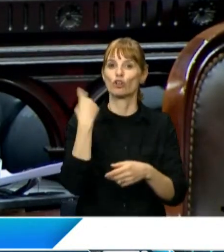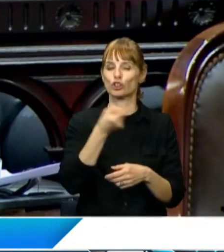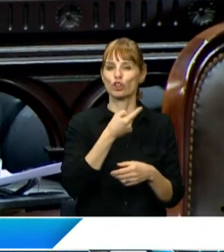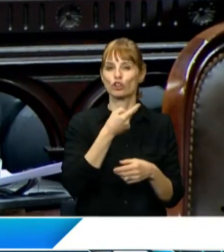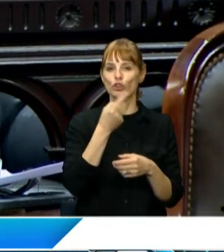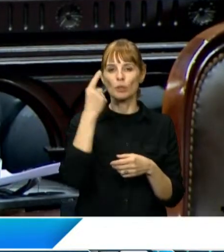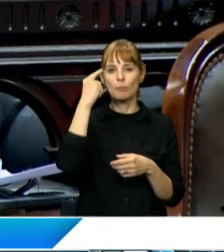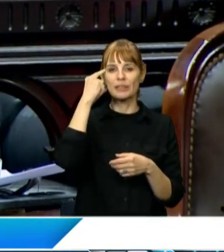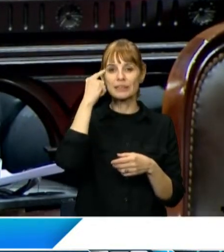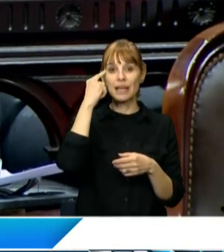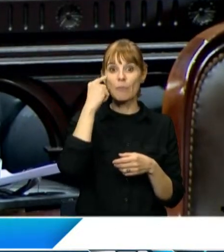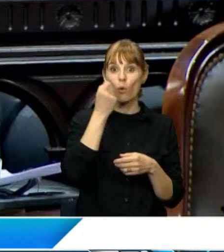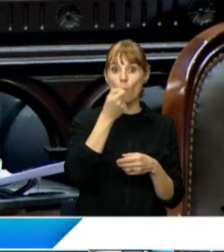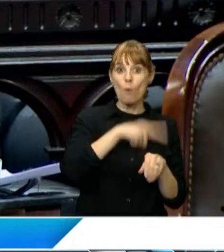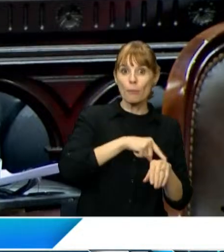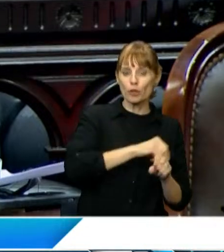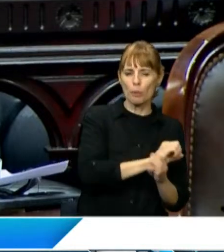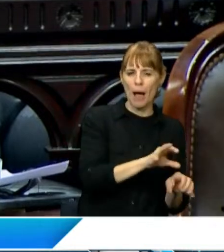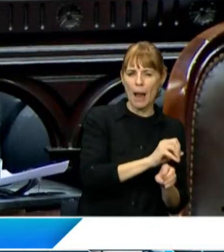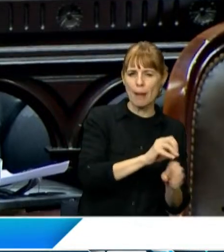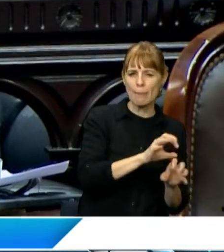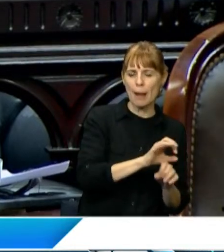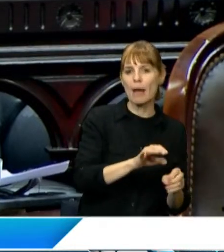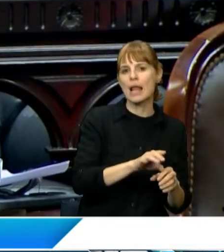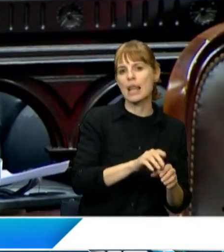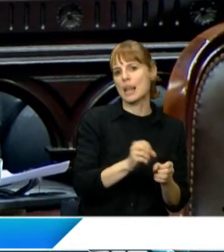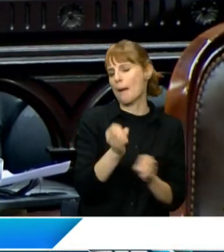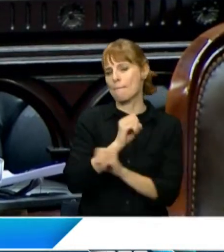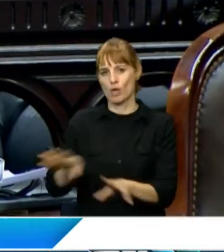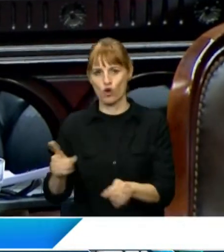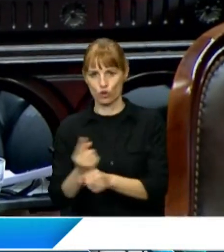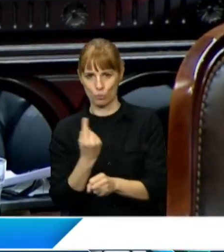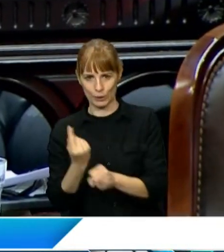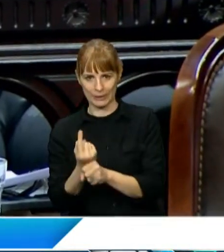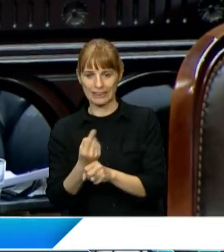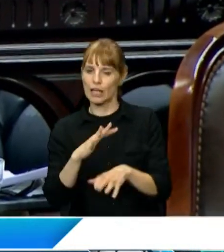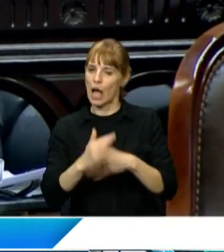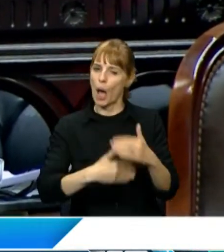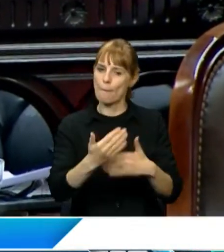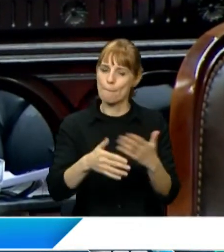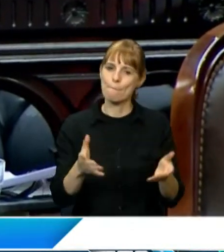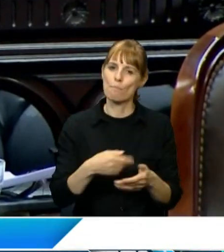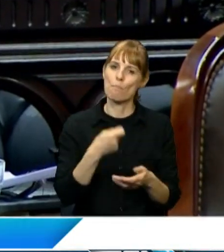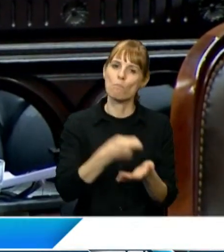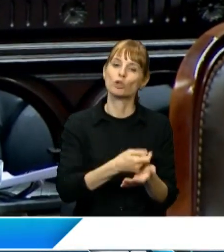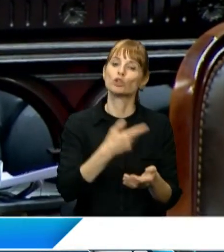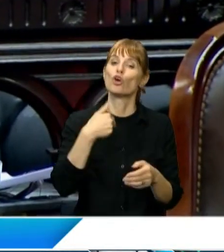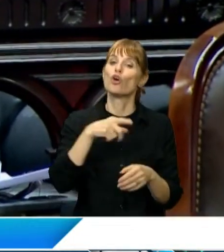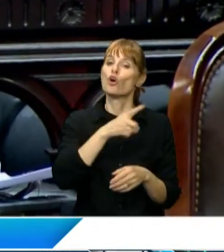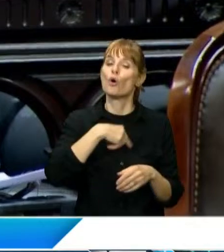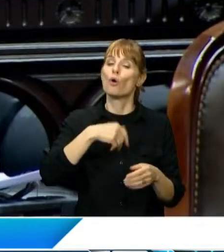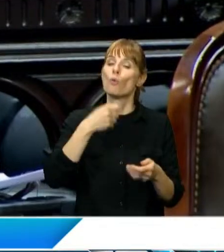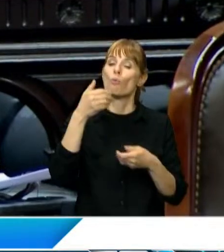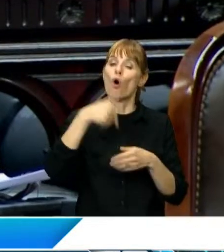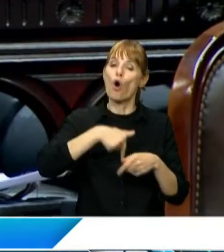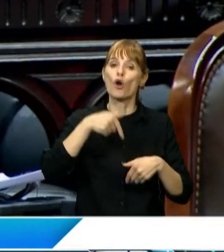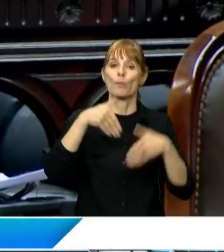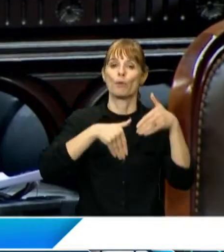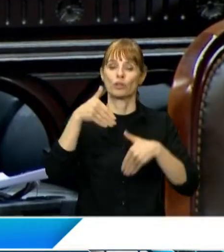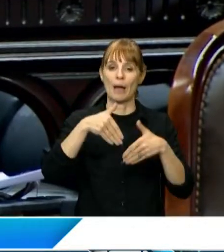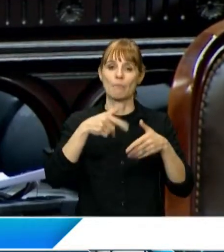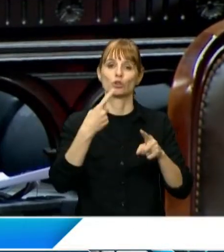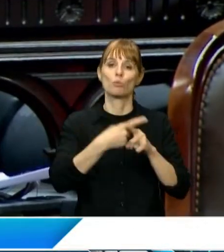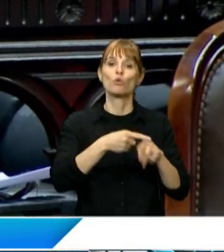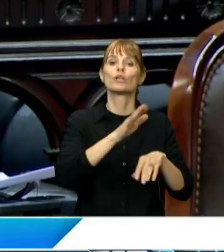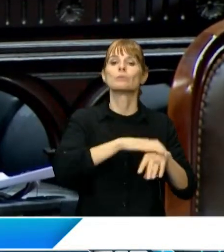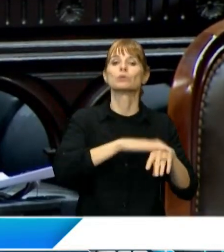no especulamos, porque más allá que, como dije antes, dijo una diputada de mi bloque el otro día, hoy votamos más por responsabilidad que por identidad,